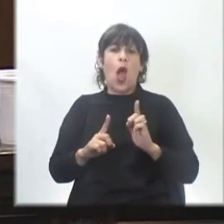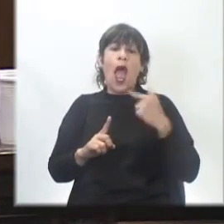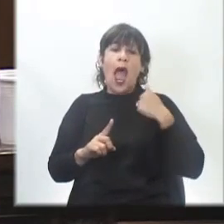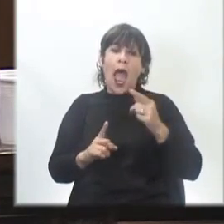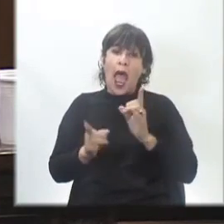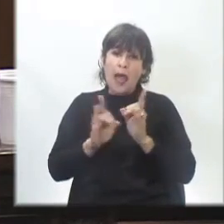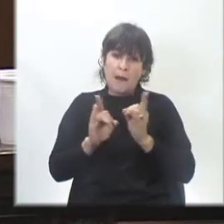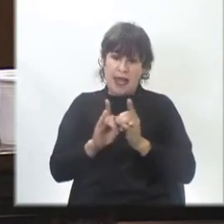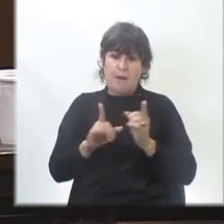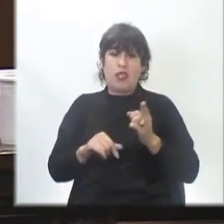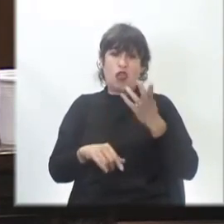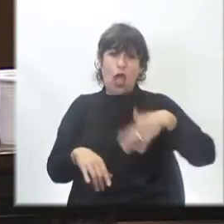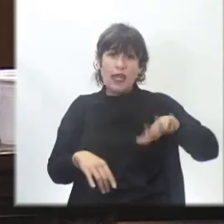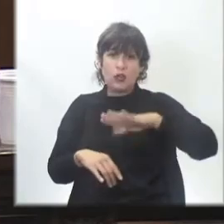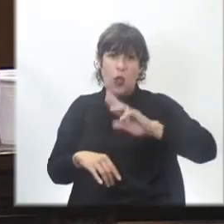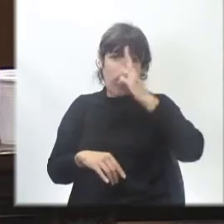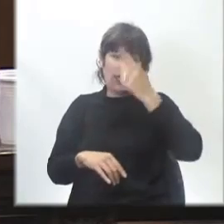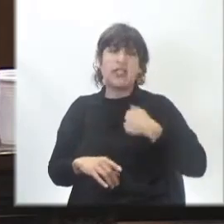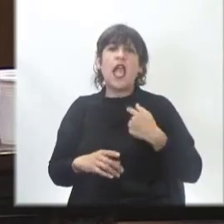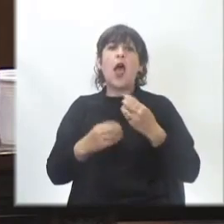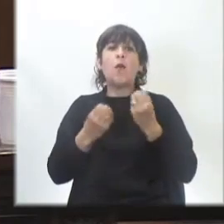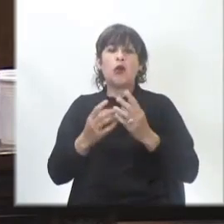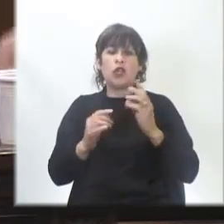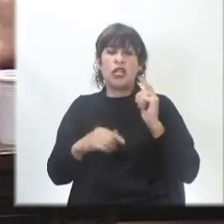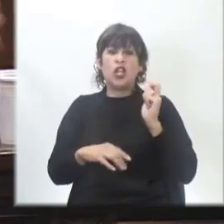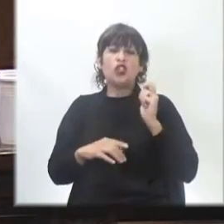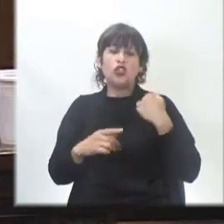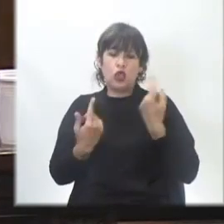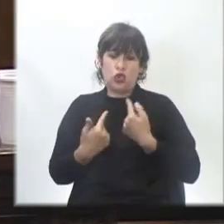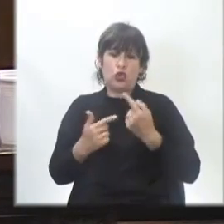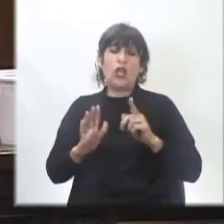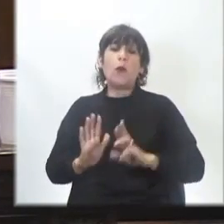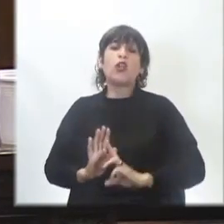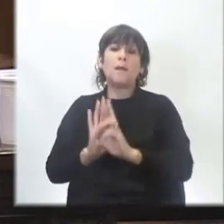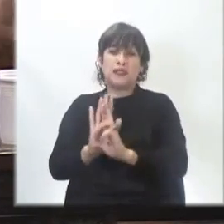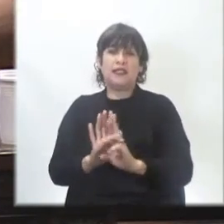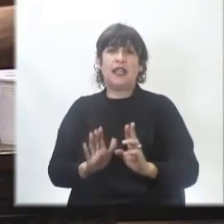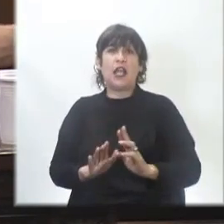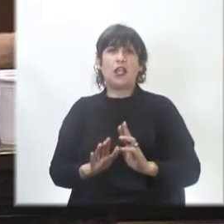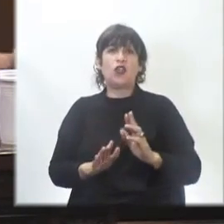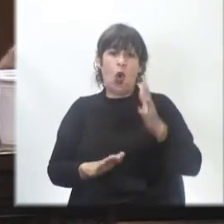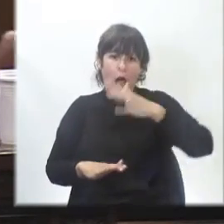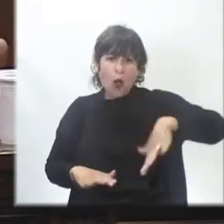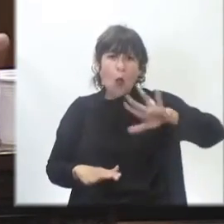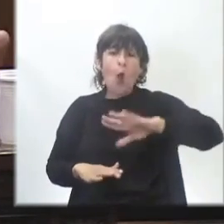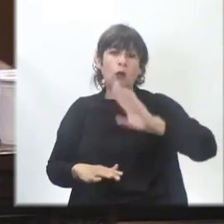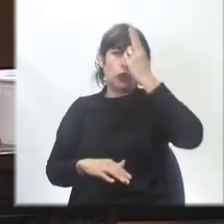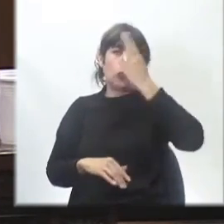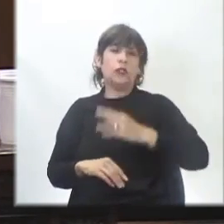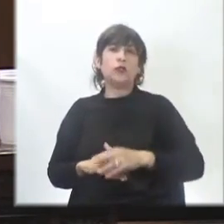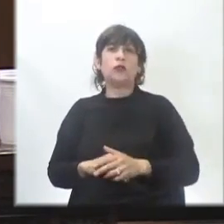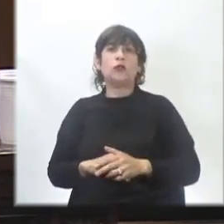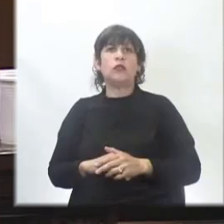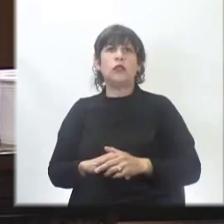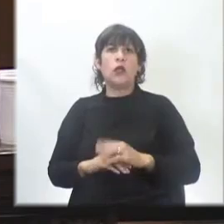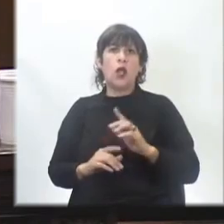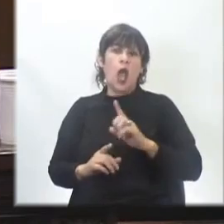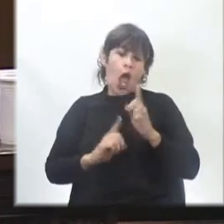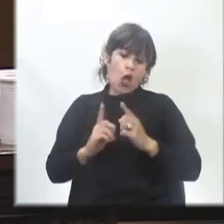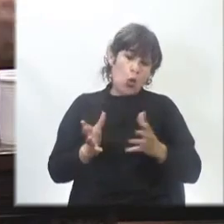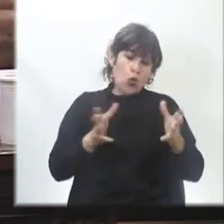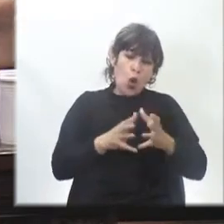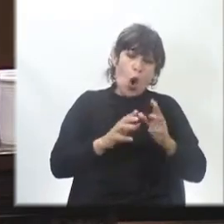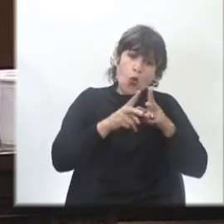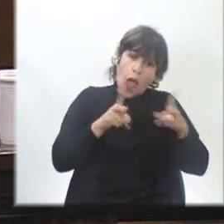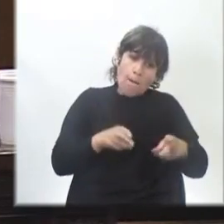a la ciudadanía? Porque quienes estamos acá representamos al pueblo uruguayo. Unos representamos una parte y